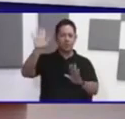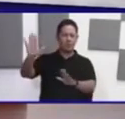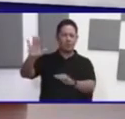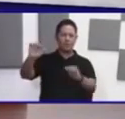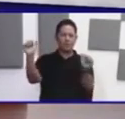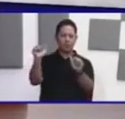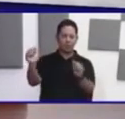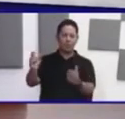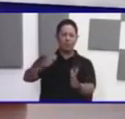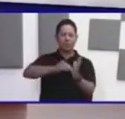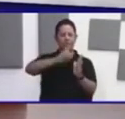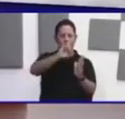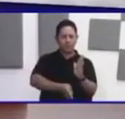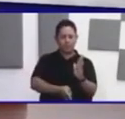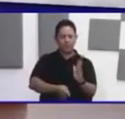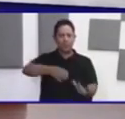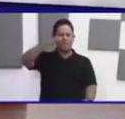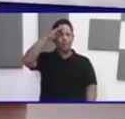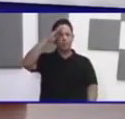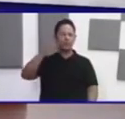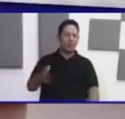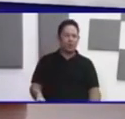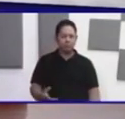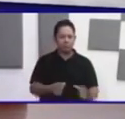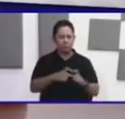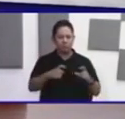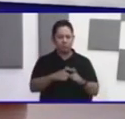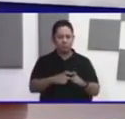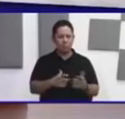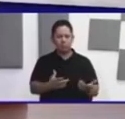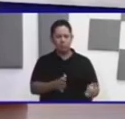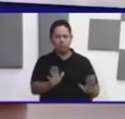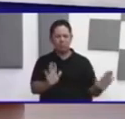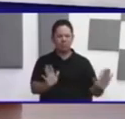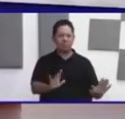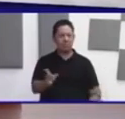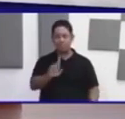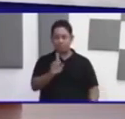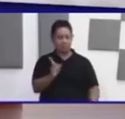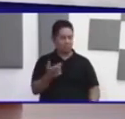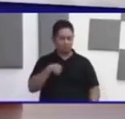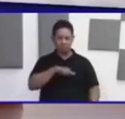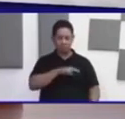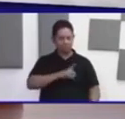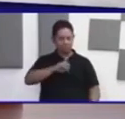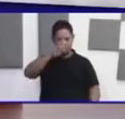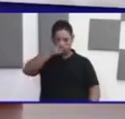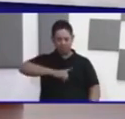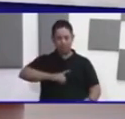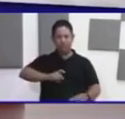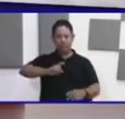presidente Duque, que dijese que la policía no puede pedir SOAT. Yo soy consciente de eso. Pero nosotros como servidores públicos también